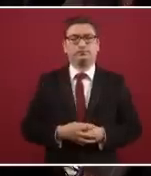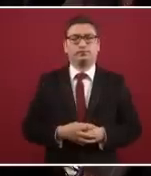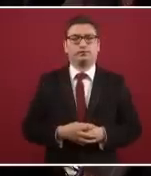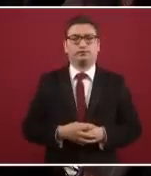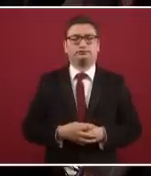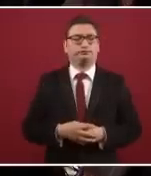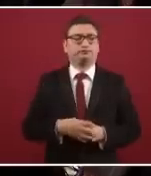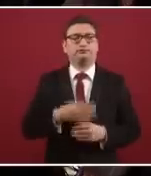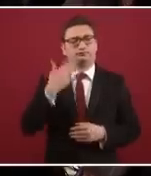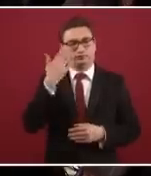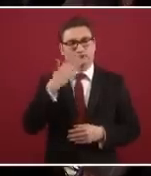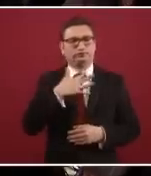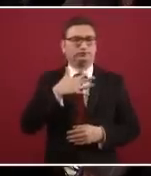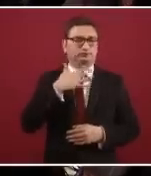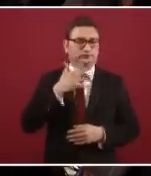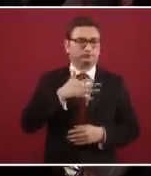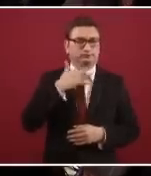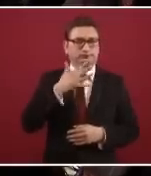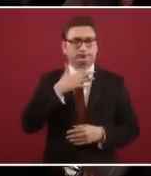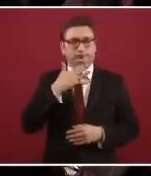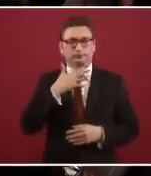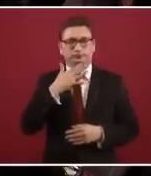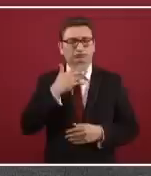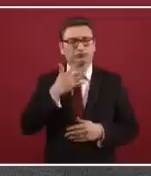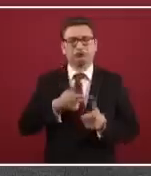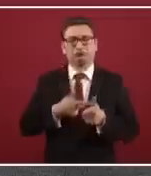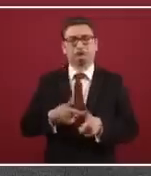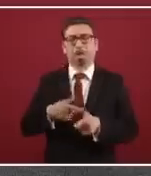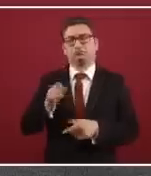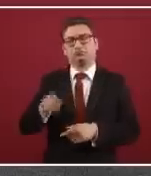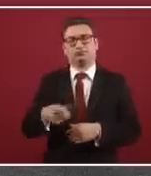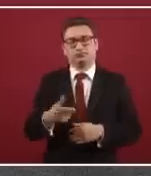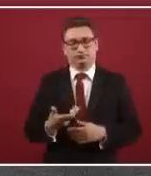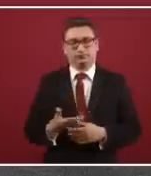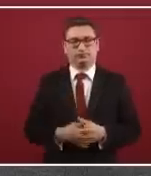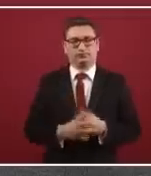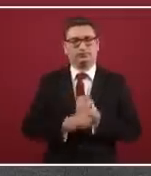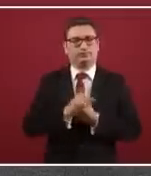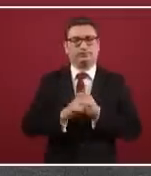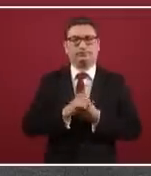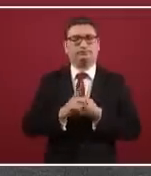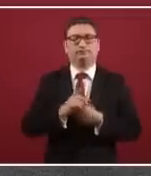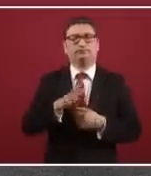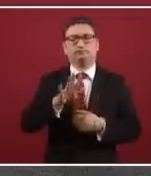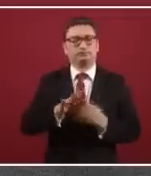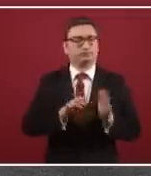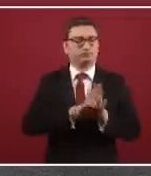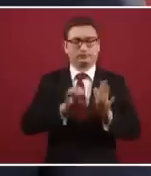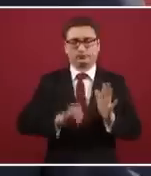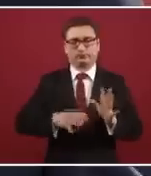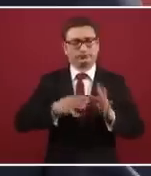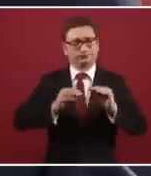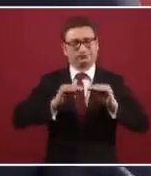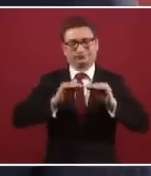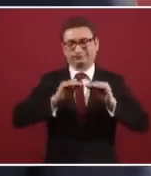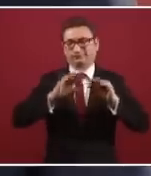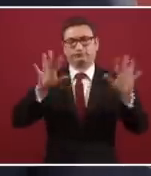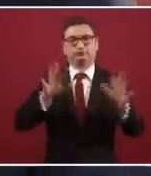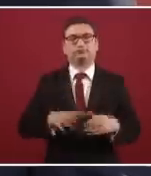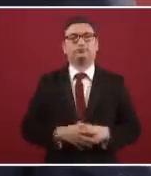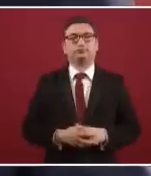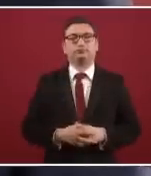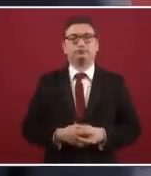la corrupción seguían las cosas igual. O sea, el ejemplo más claro